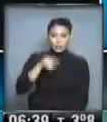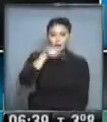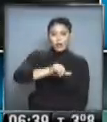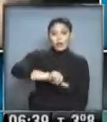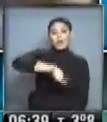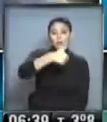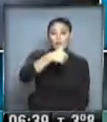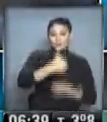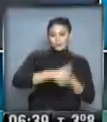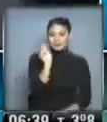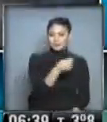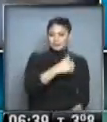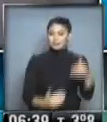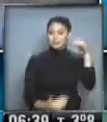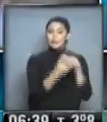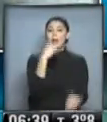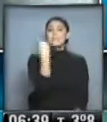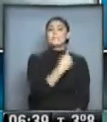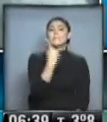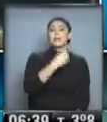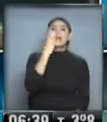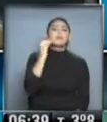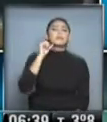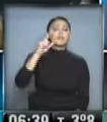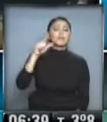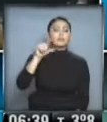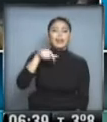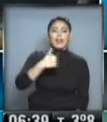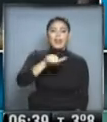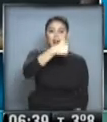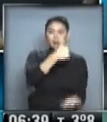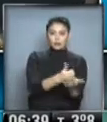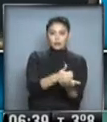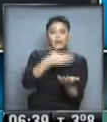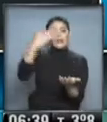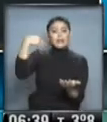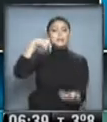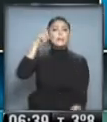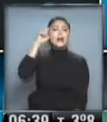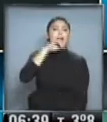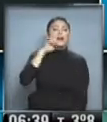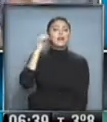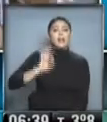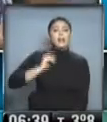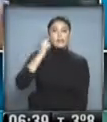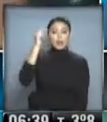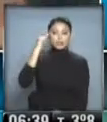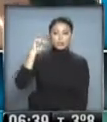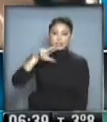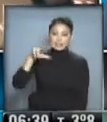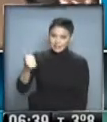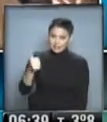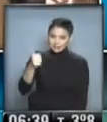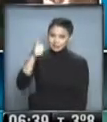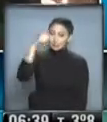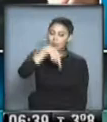campeón de Wimbledon, convirtiéndose en el primer británico en quedarse con el título desde que Fred Perry lo obtuvo en 1936.